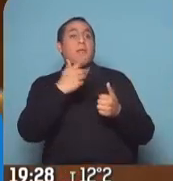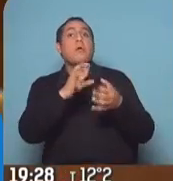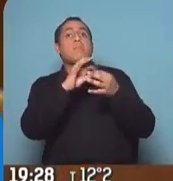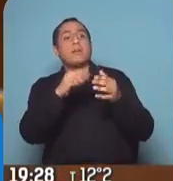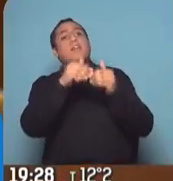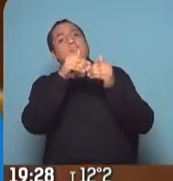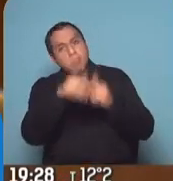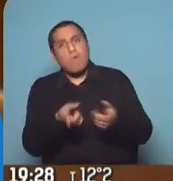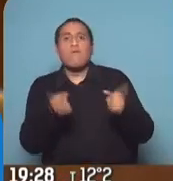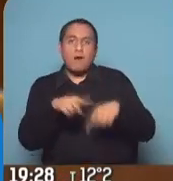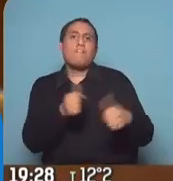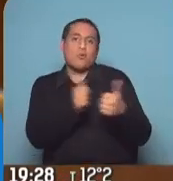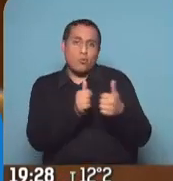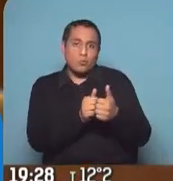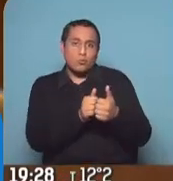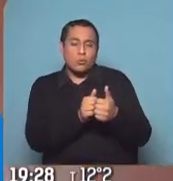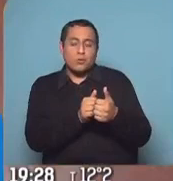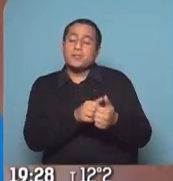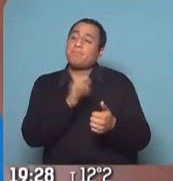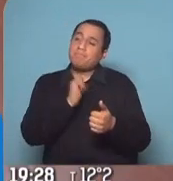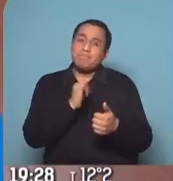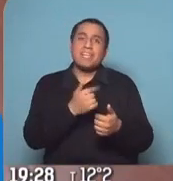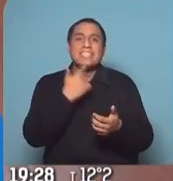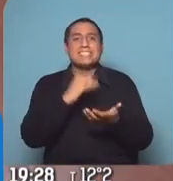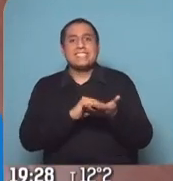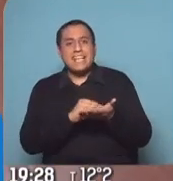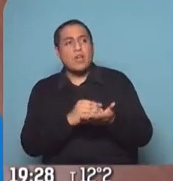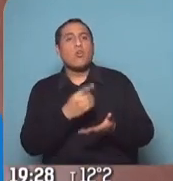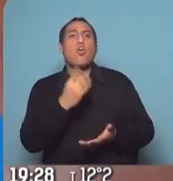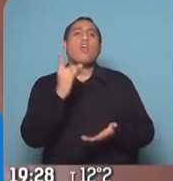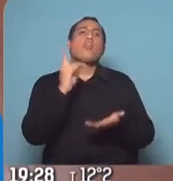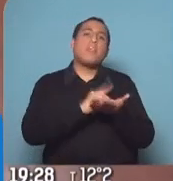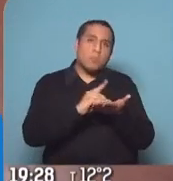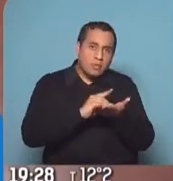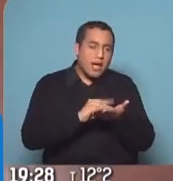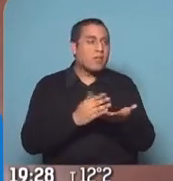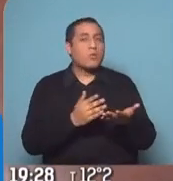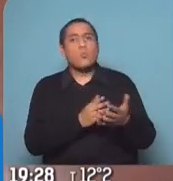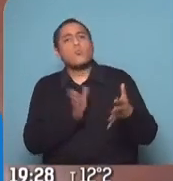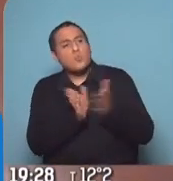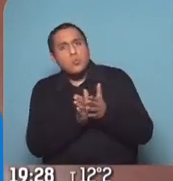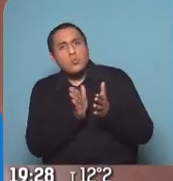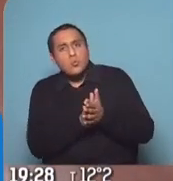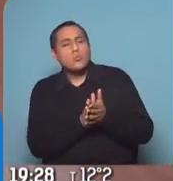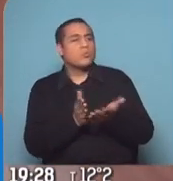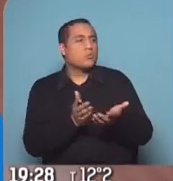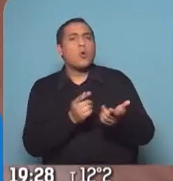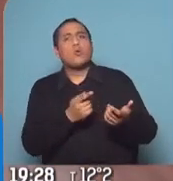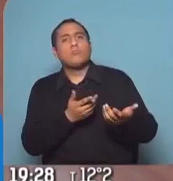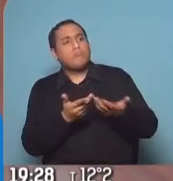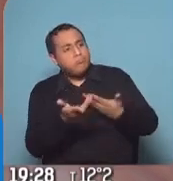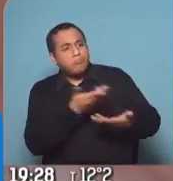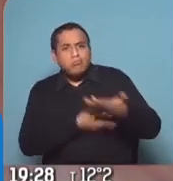volvimos. Claro, Él estaba en el Senado, yo estaba en diputados, así que seguimos haciendo todo ese tiempo.